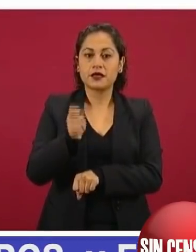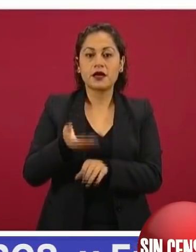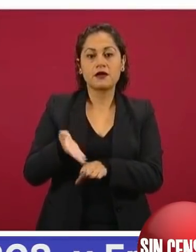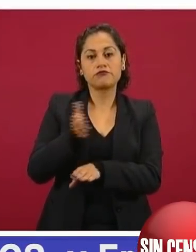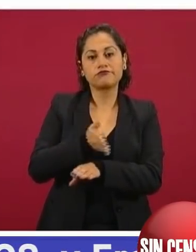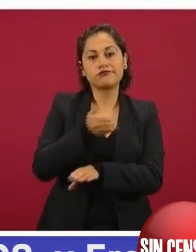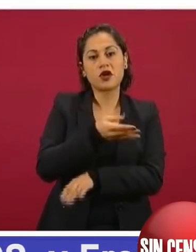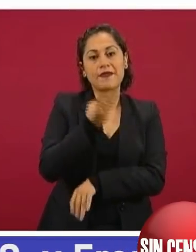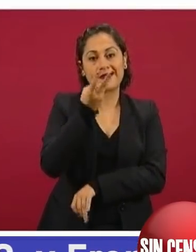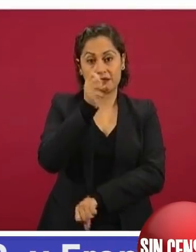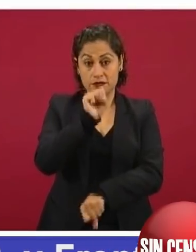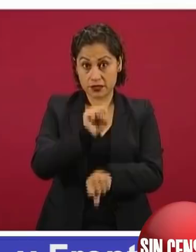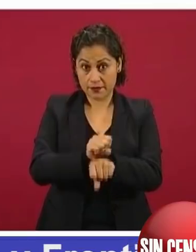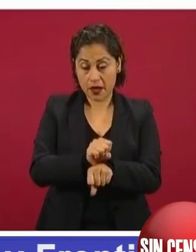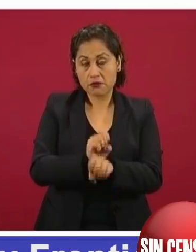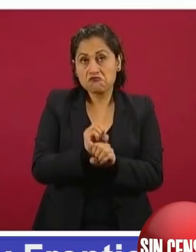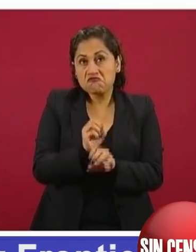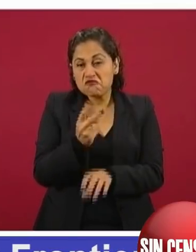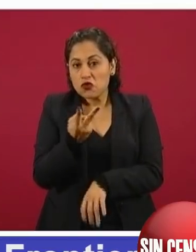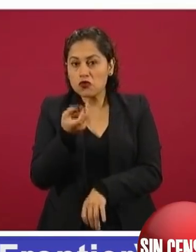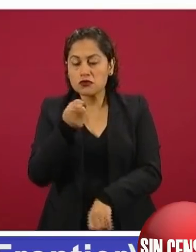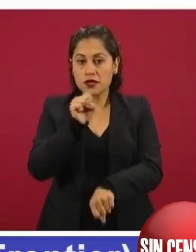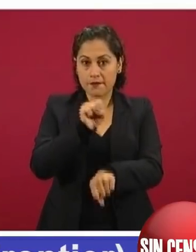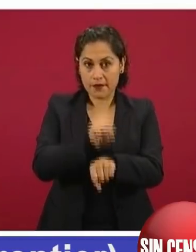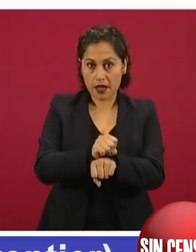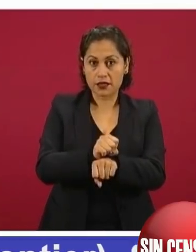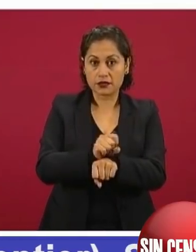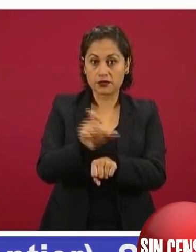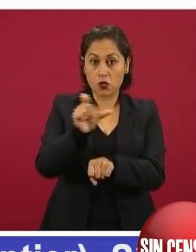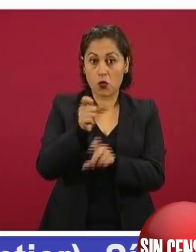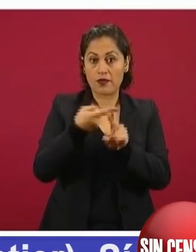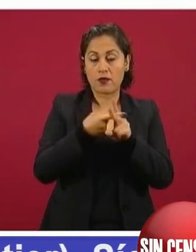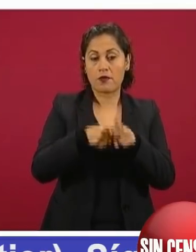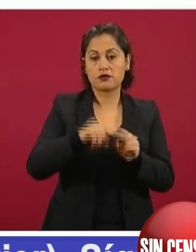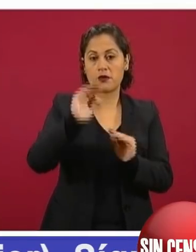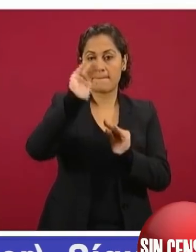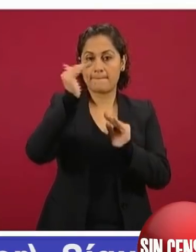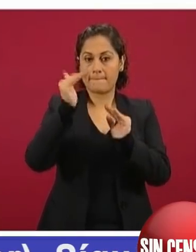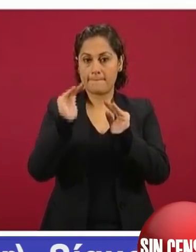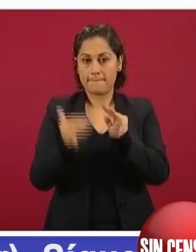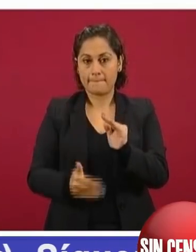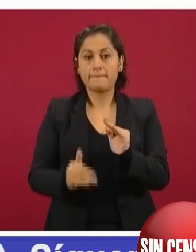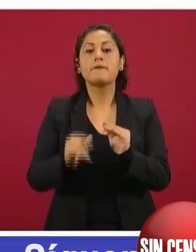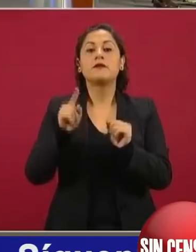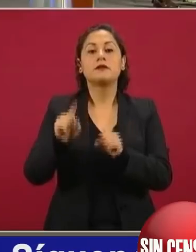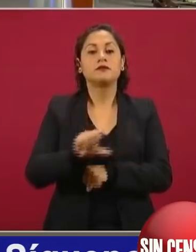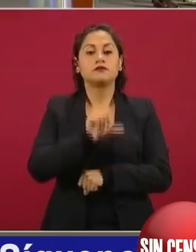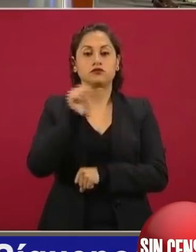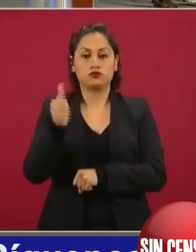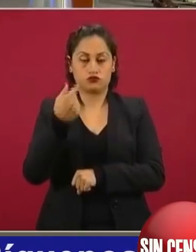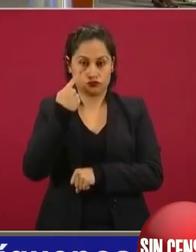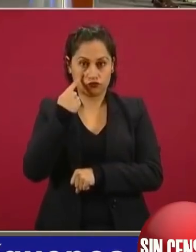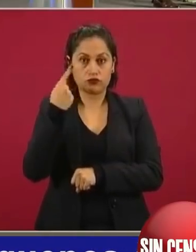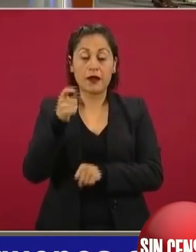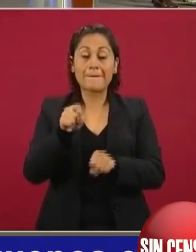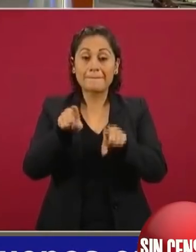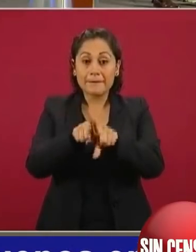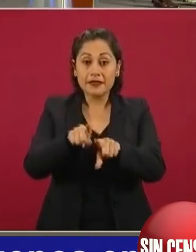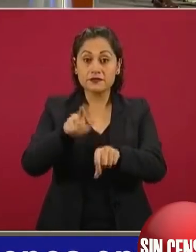semanas, o 2 semanas más bien, desde que empezó a reducirse. La siguiente, y lo mismo la